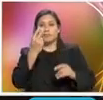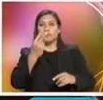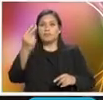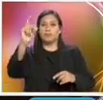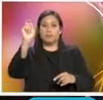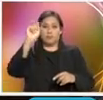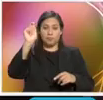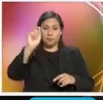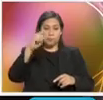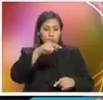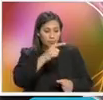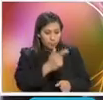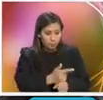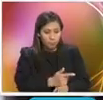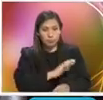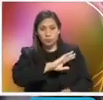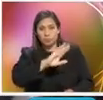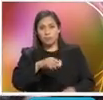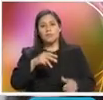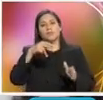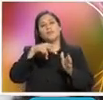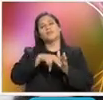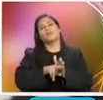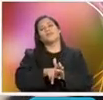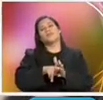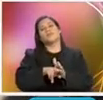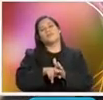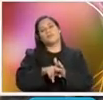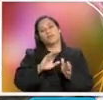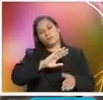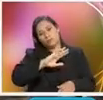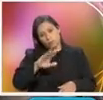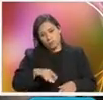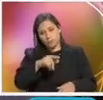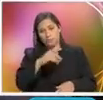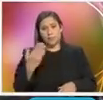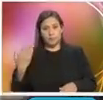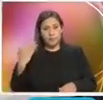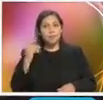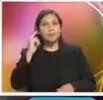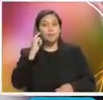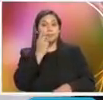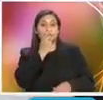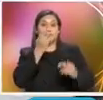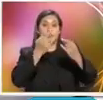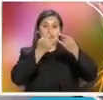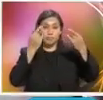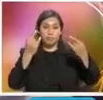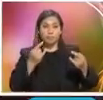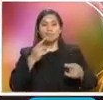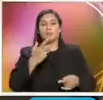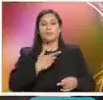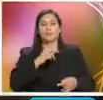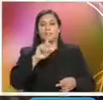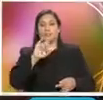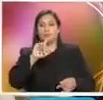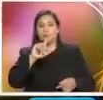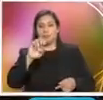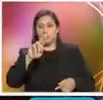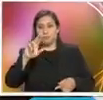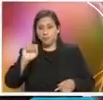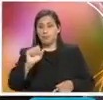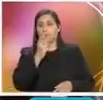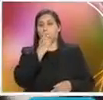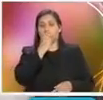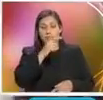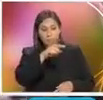lo encontraron muerto en su bañera. También hace poco supimos de una versión que decía que había unos dealers que dijeron,